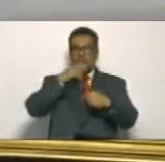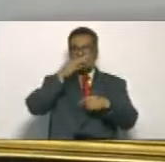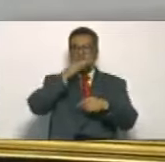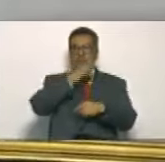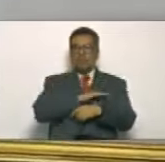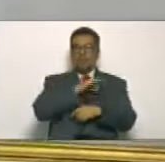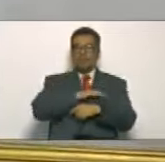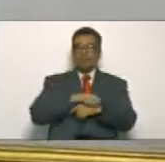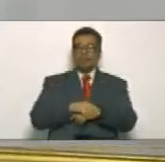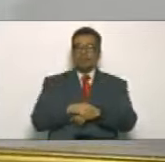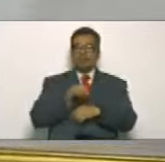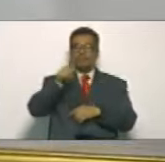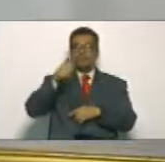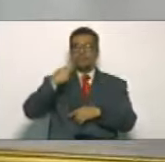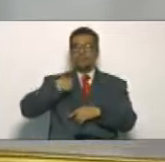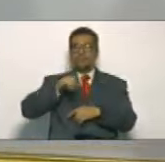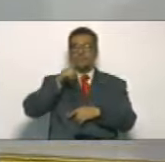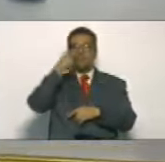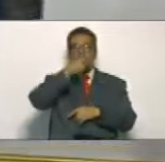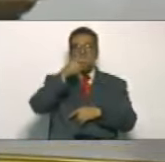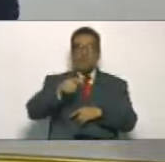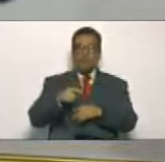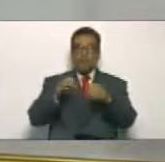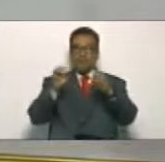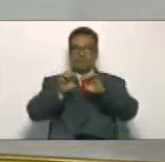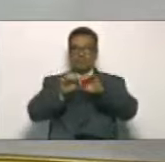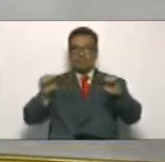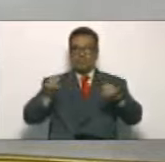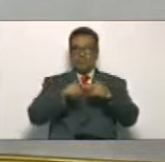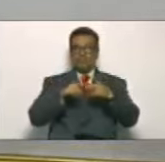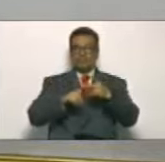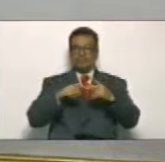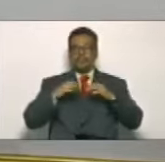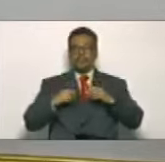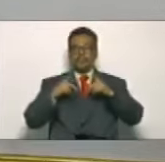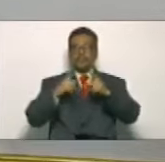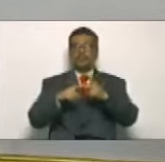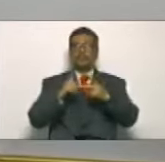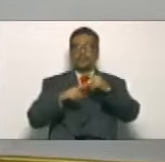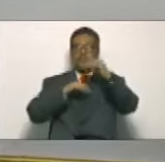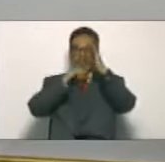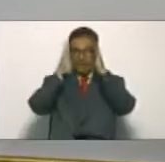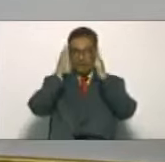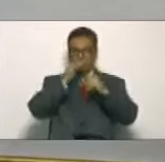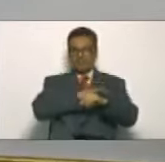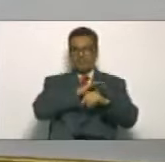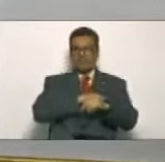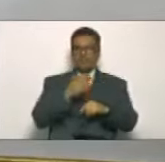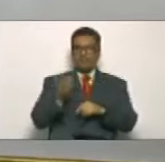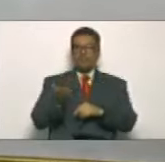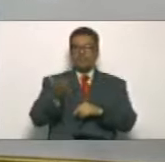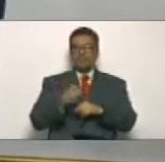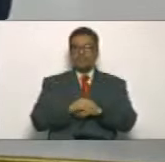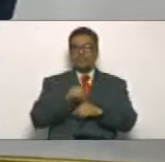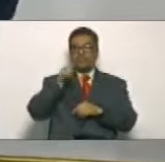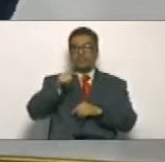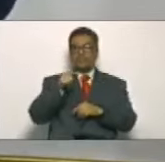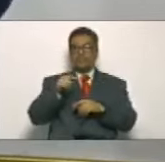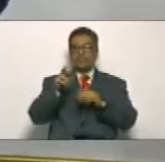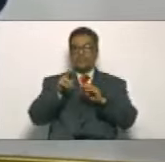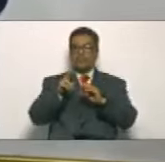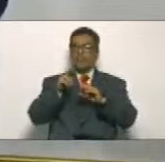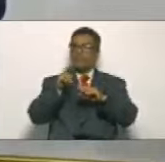sociales que iban a atender al pueblo en la educación, en la salud, en la atención social fundamental. Por esas